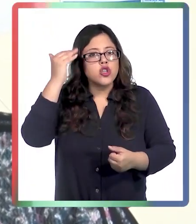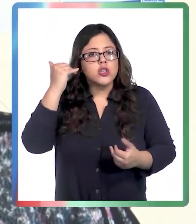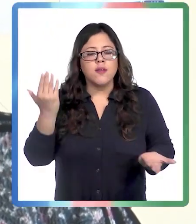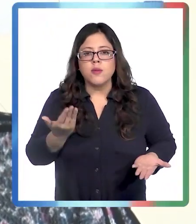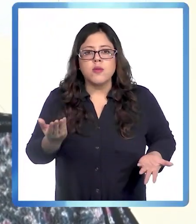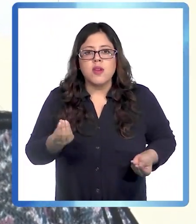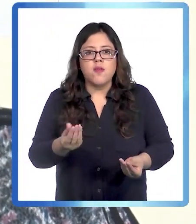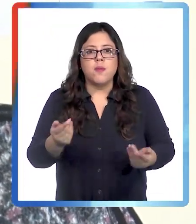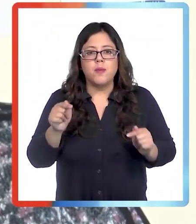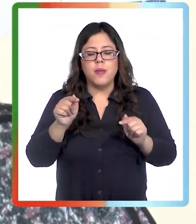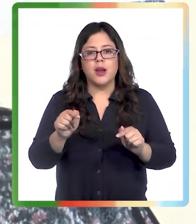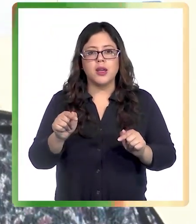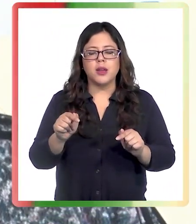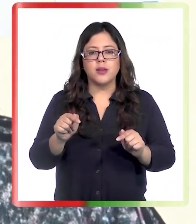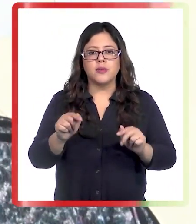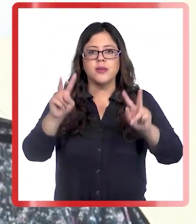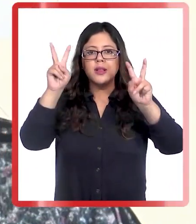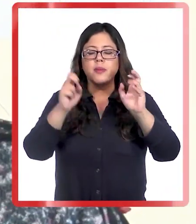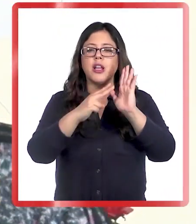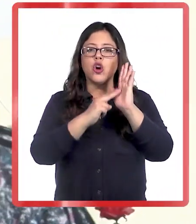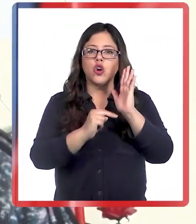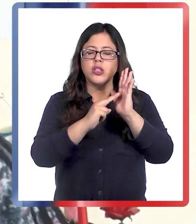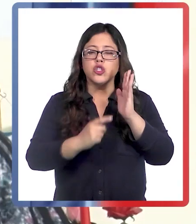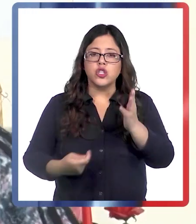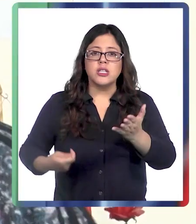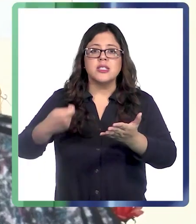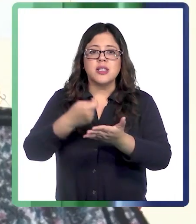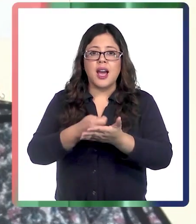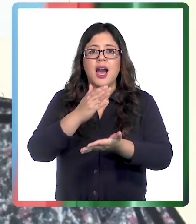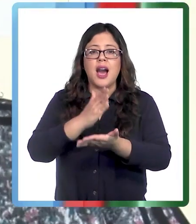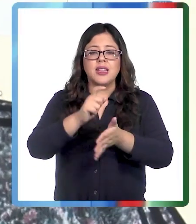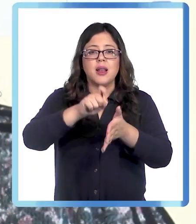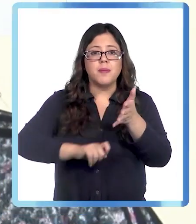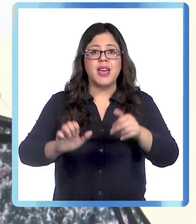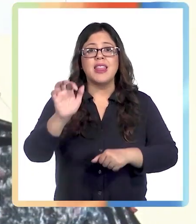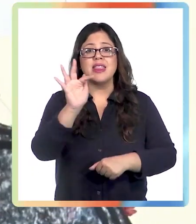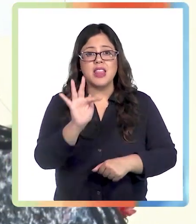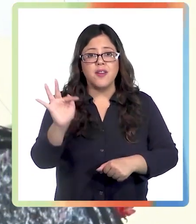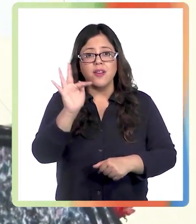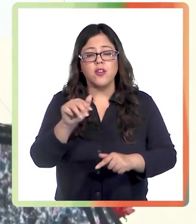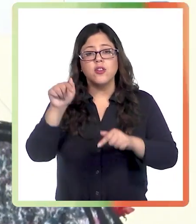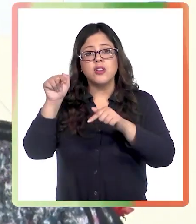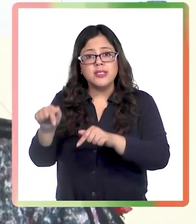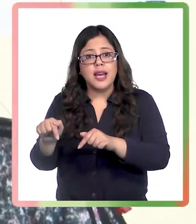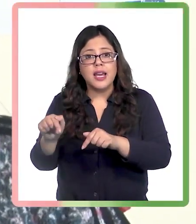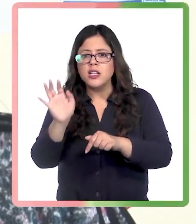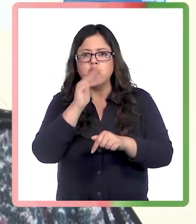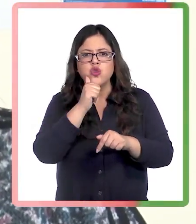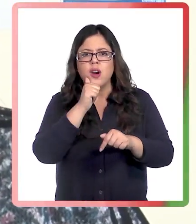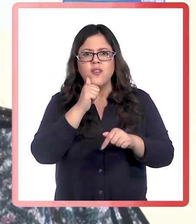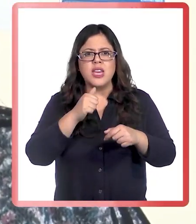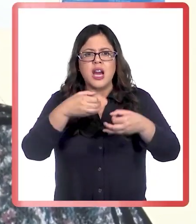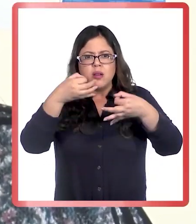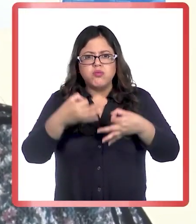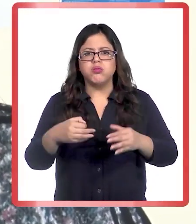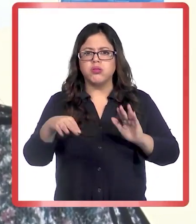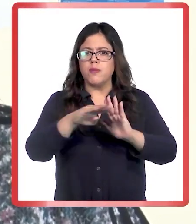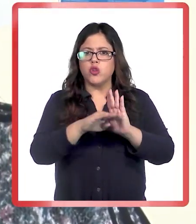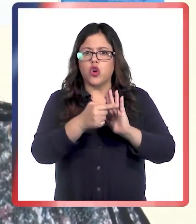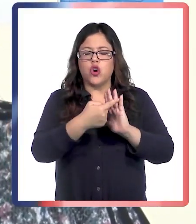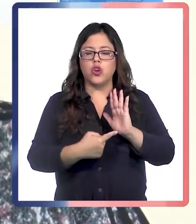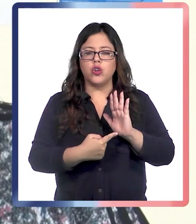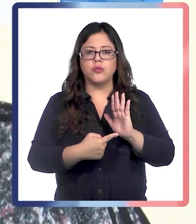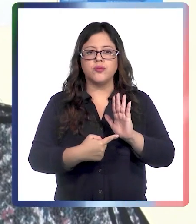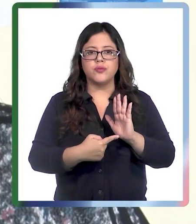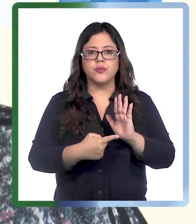suceder ahí, que las cotizaciones se van a pagar hasta el mes de febrero, cosa que tampoco había quedado establecido así en el protocolo. Y